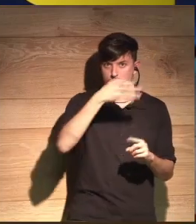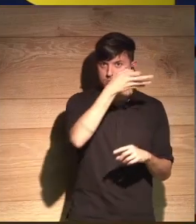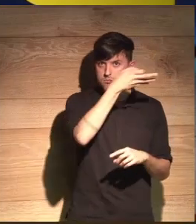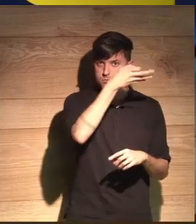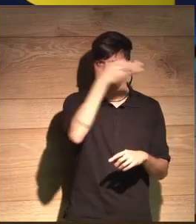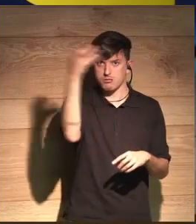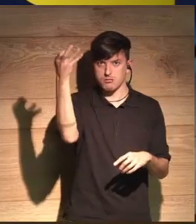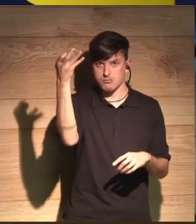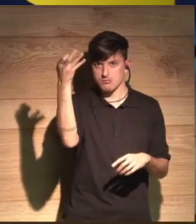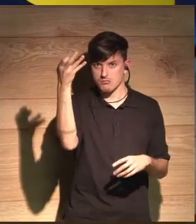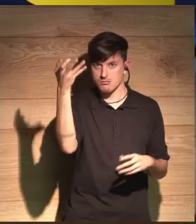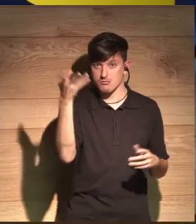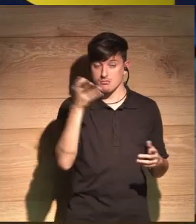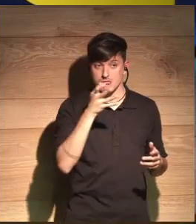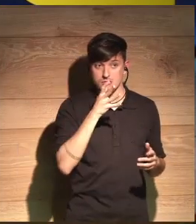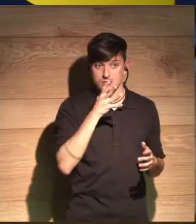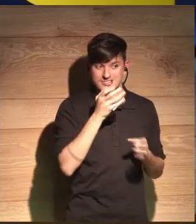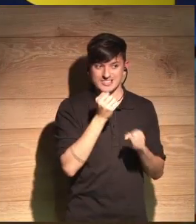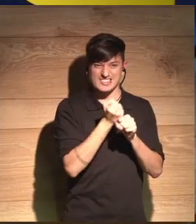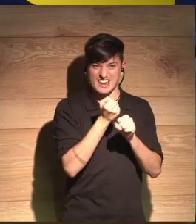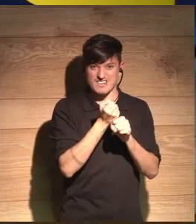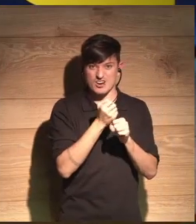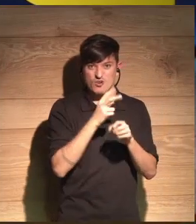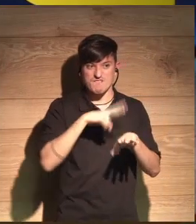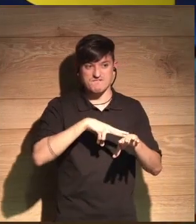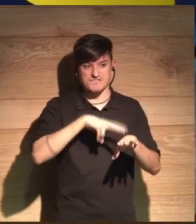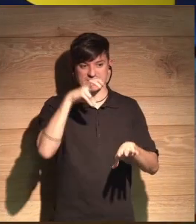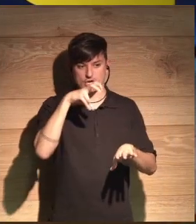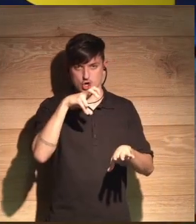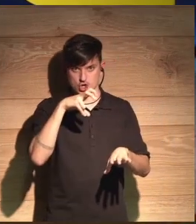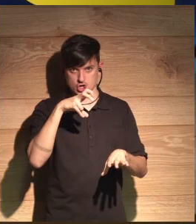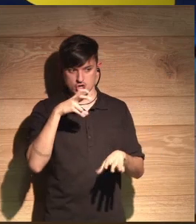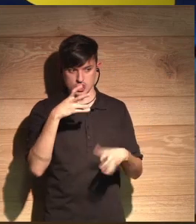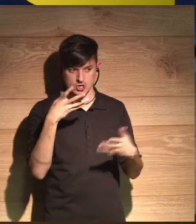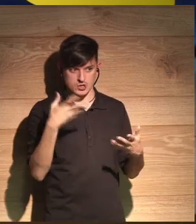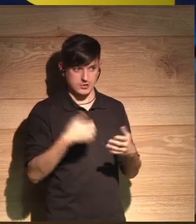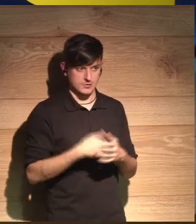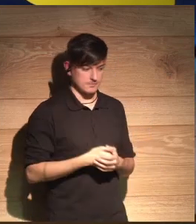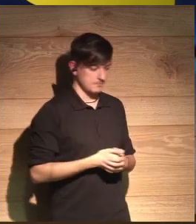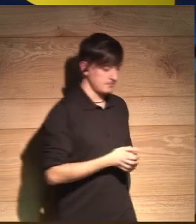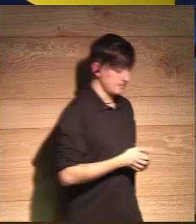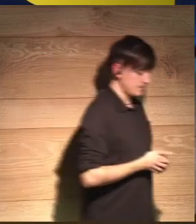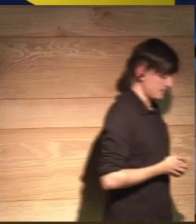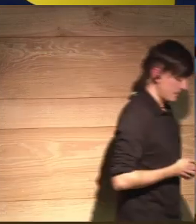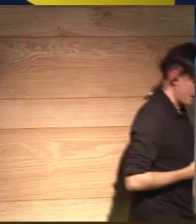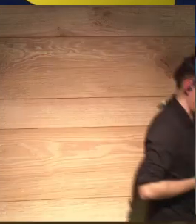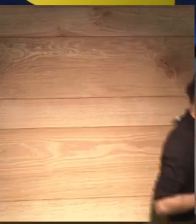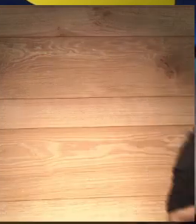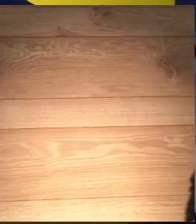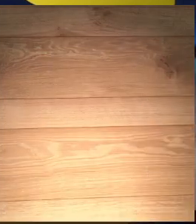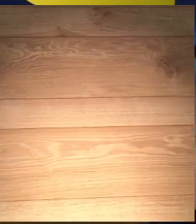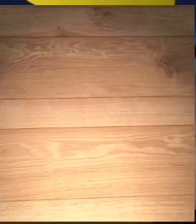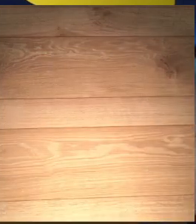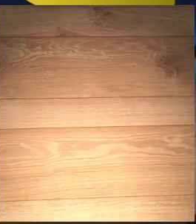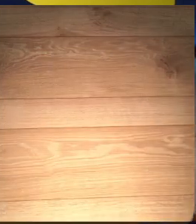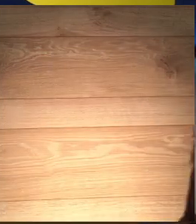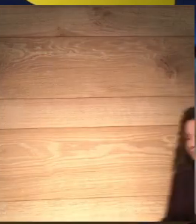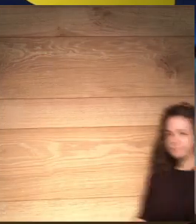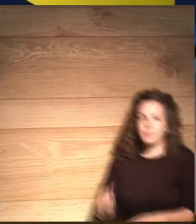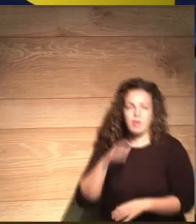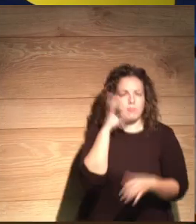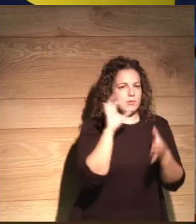porque eso es el trabajo de físicos felices no tiene nada que ver con la banca